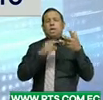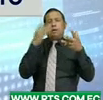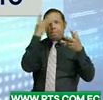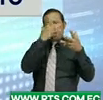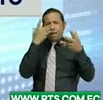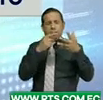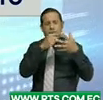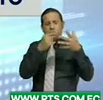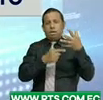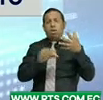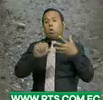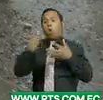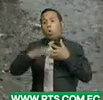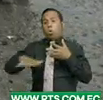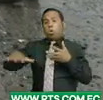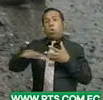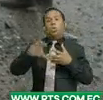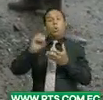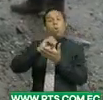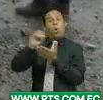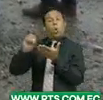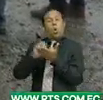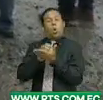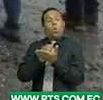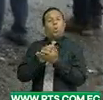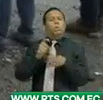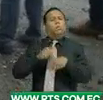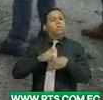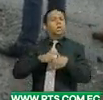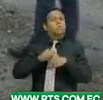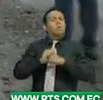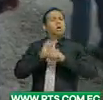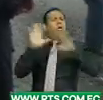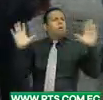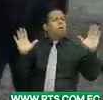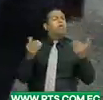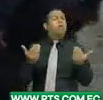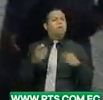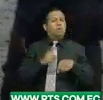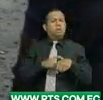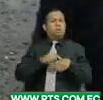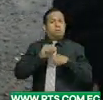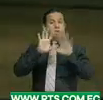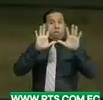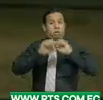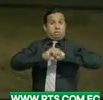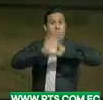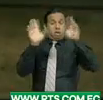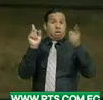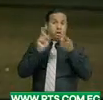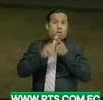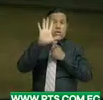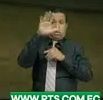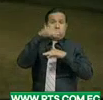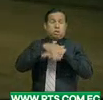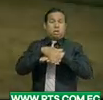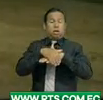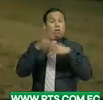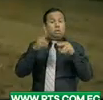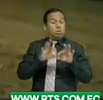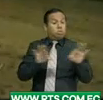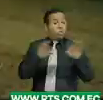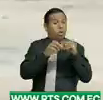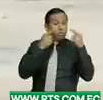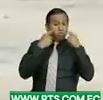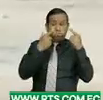la provincia de El Oro. La apertura será desde las 10 de la mañana hasta las 5 de la tarde y se contará con la aplicación Distancia